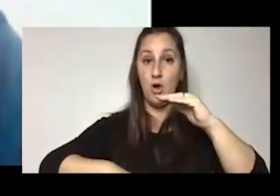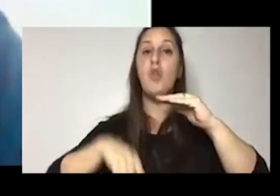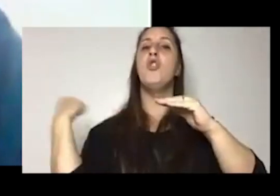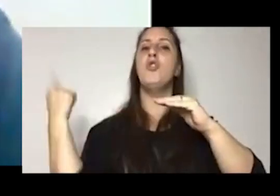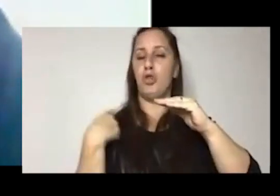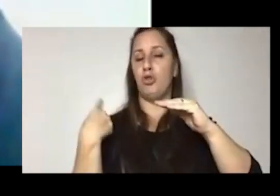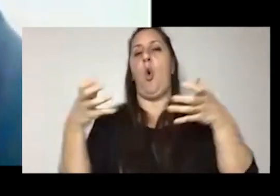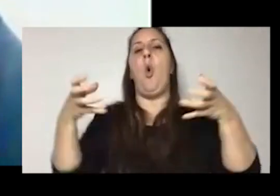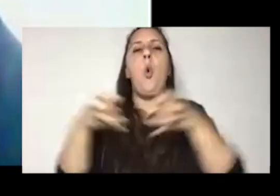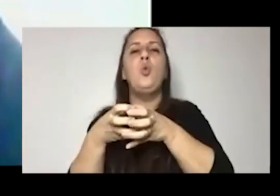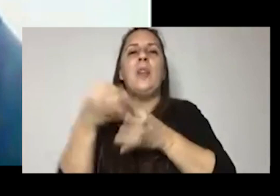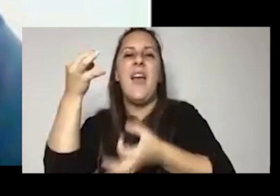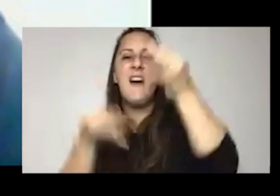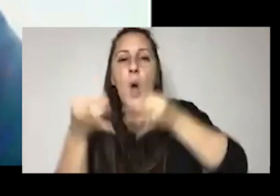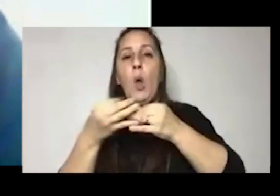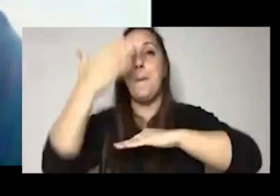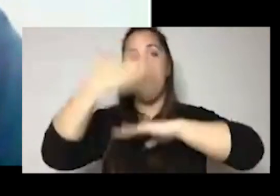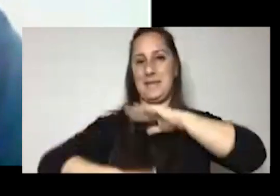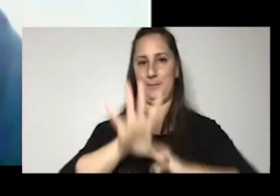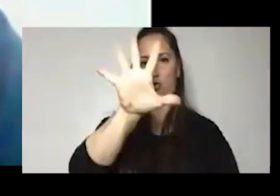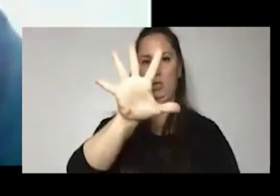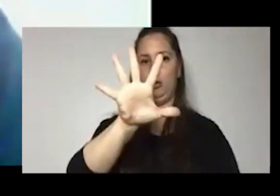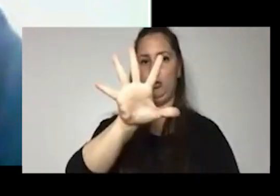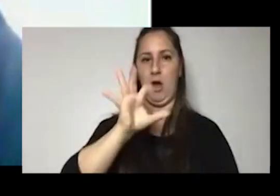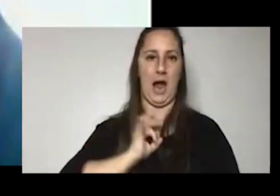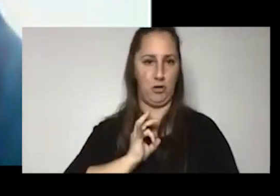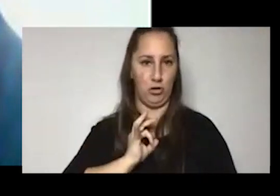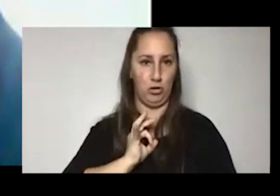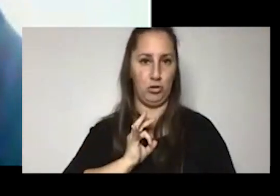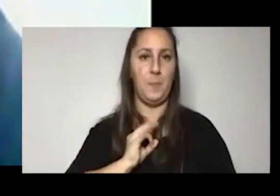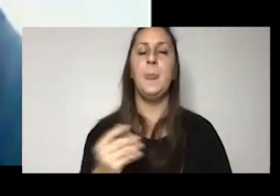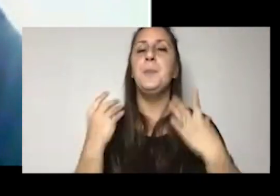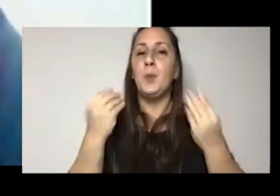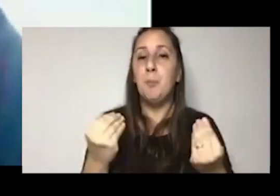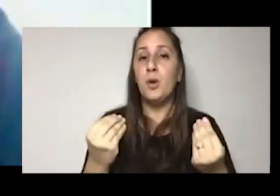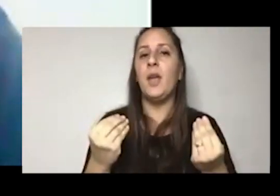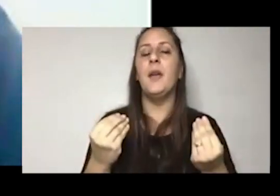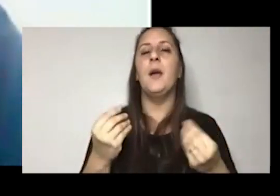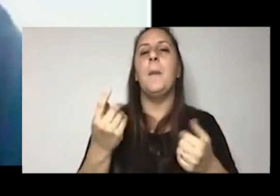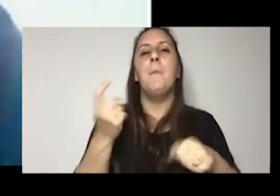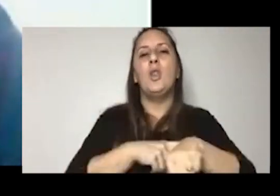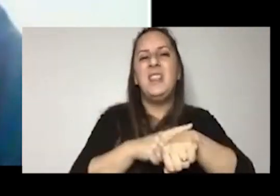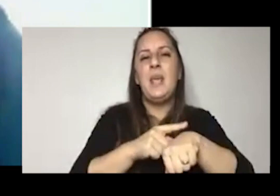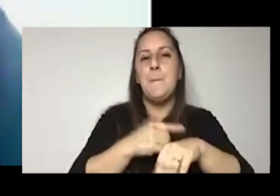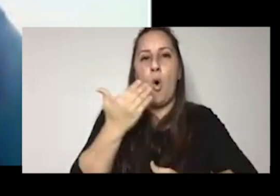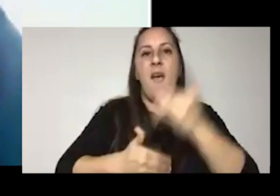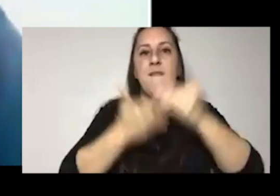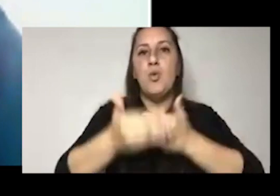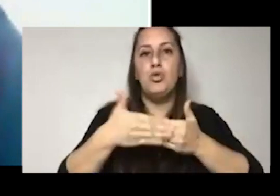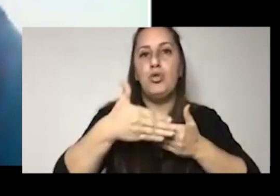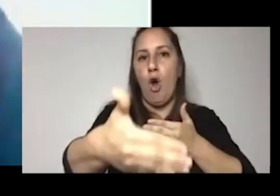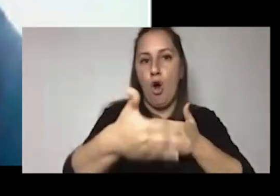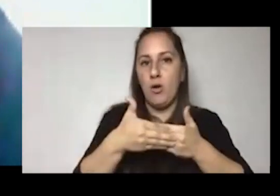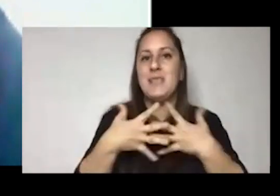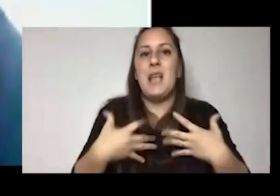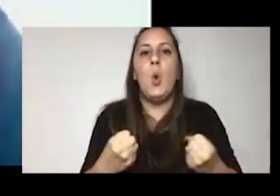dan, con un máximo de 5 años. Esto tiene que ver justamente con la dinámica y la evolución de la condición de salud de